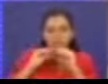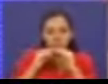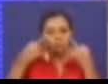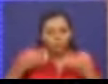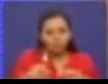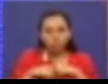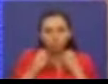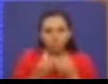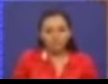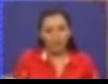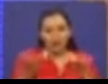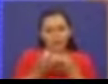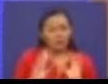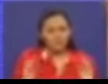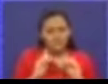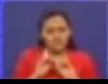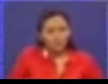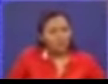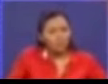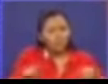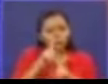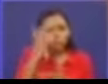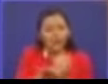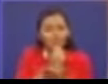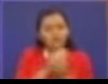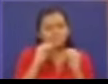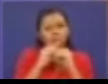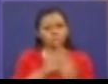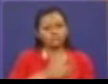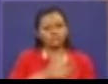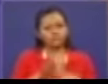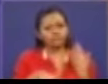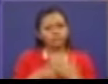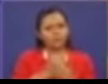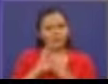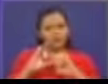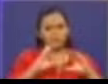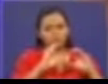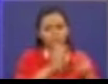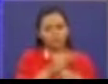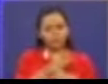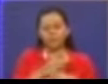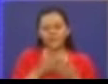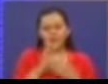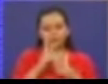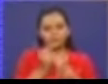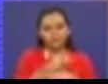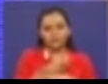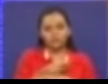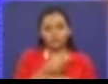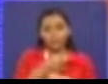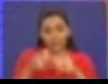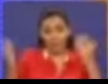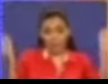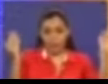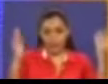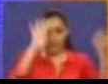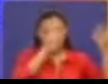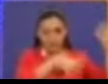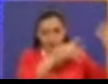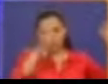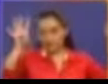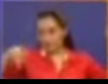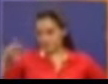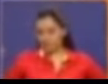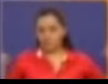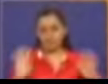justicia social, de que se democratice la propiedad de los medios de producción. Pero veamos, comparemos las tablas, compañeros.